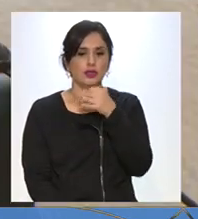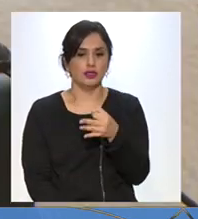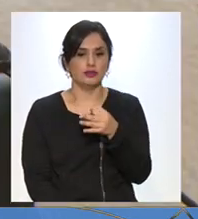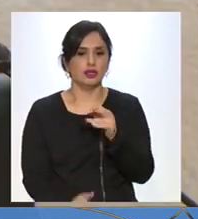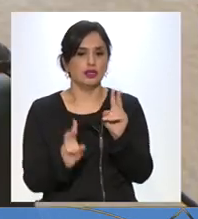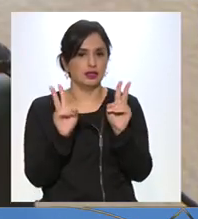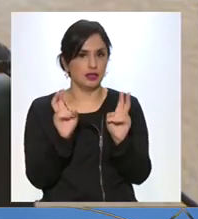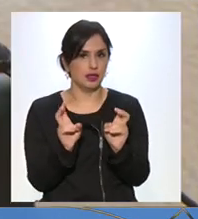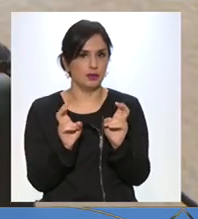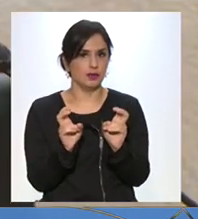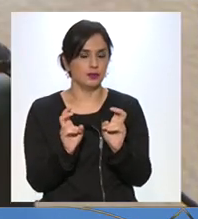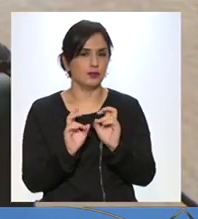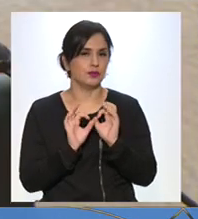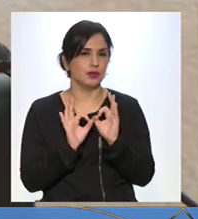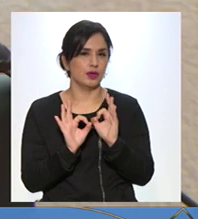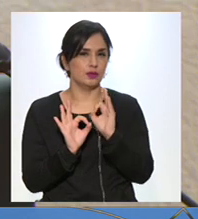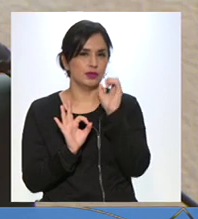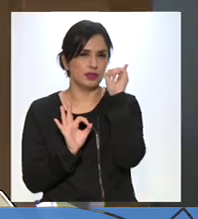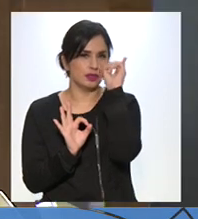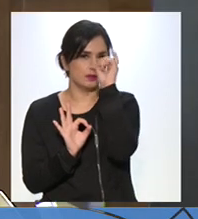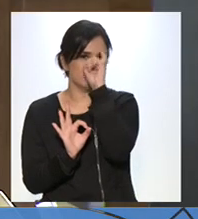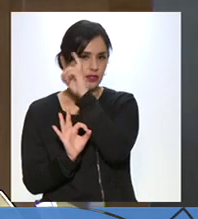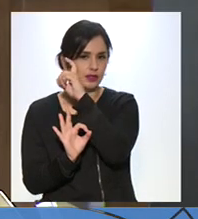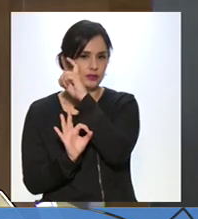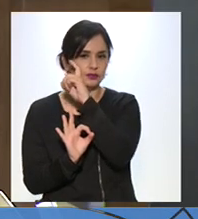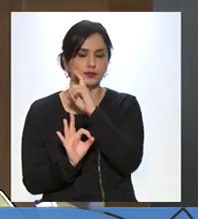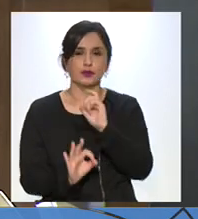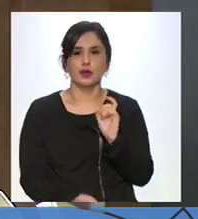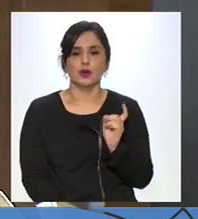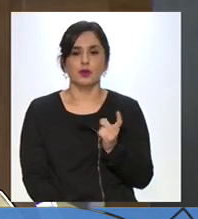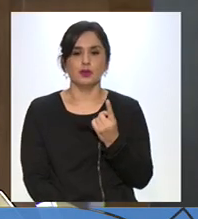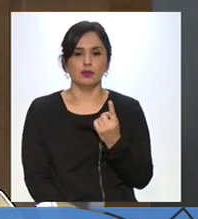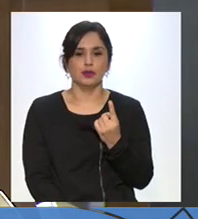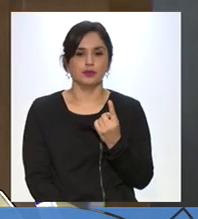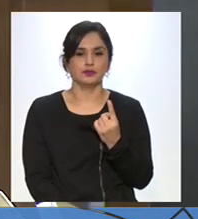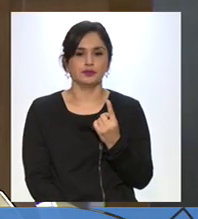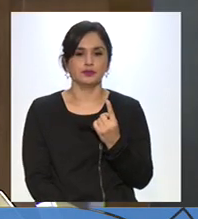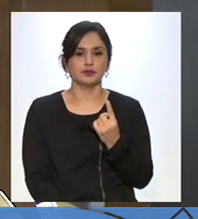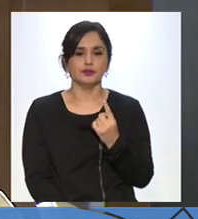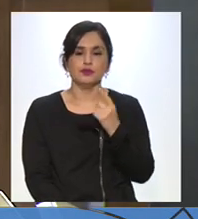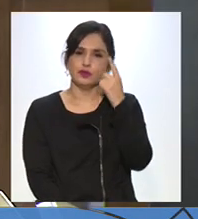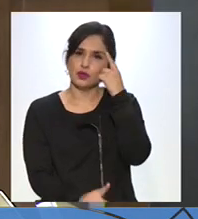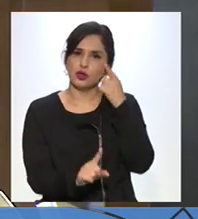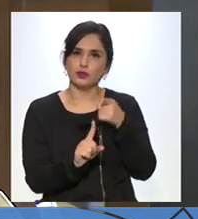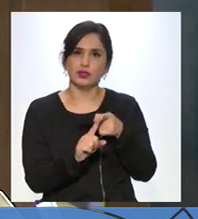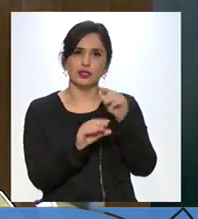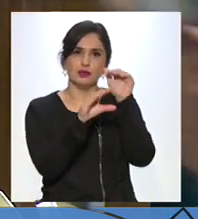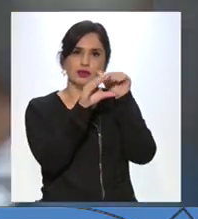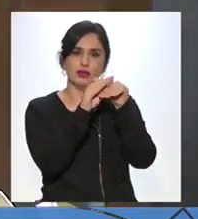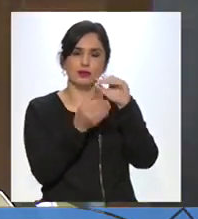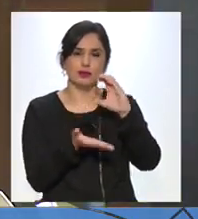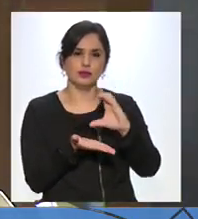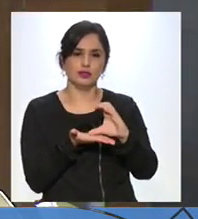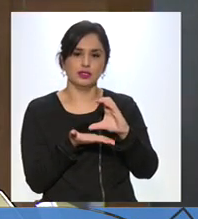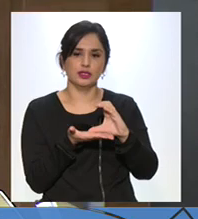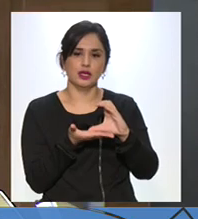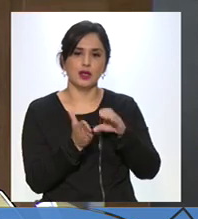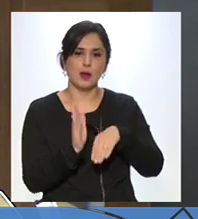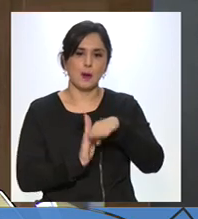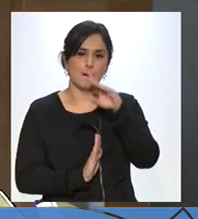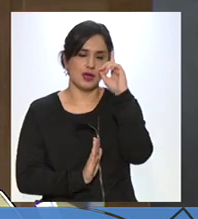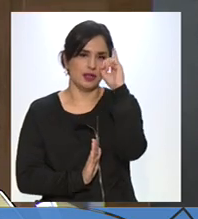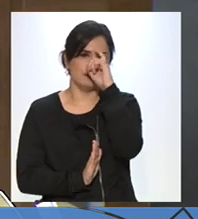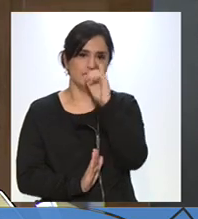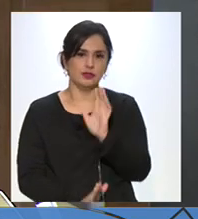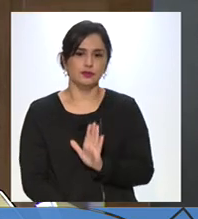temas que son de extraordinaria complejidad, presidente. Primero nos plantea que una de las misiones del Banco Central más complejas que es